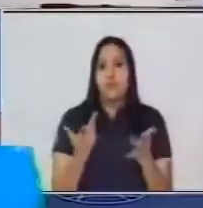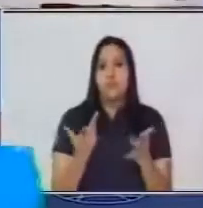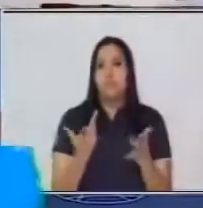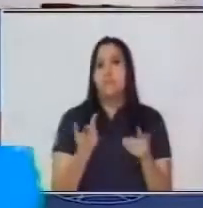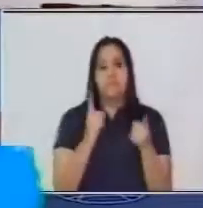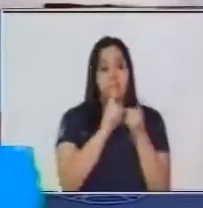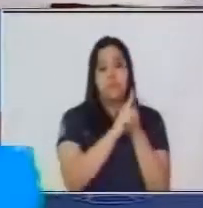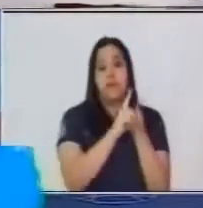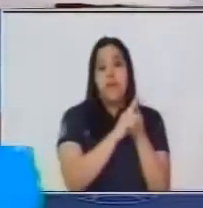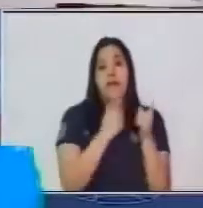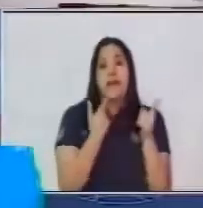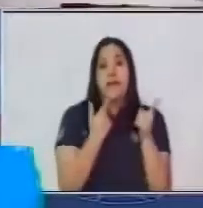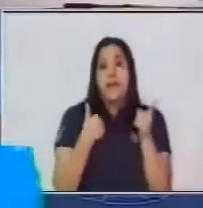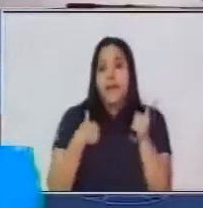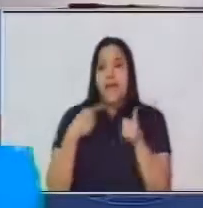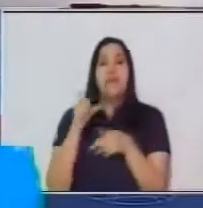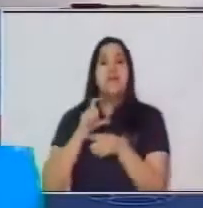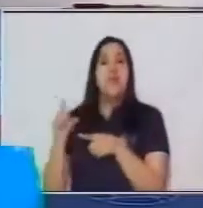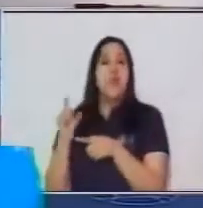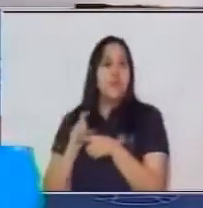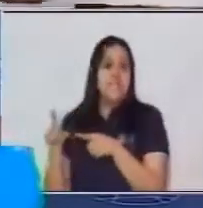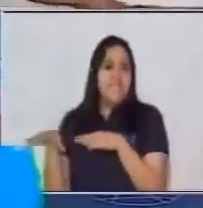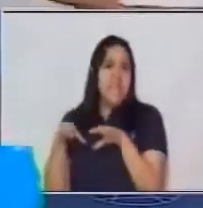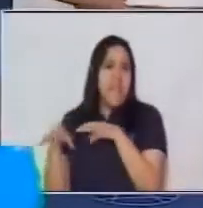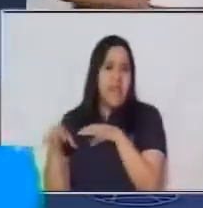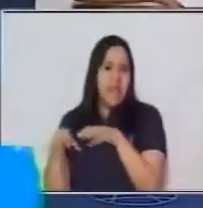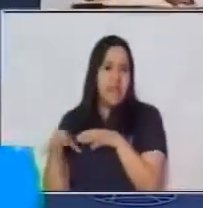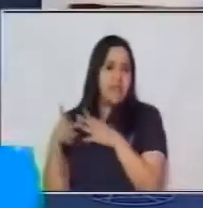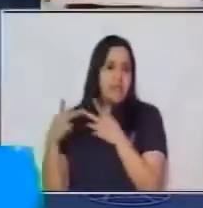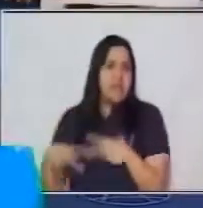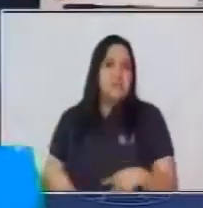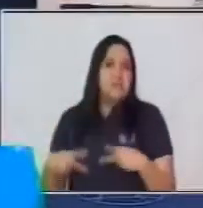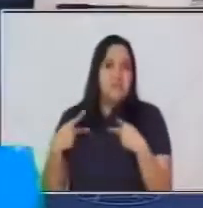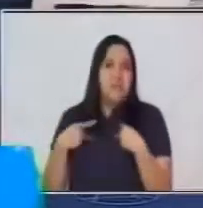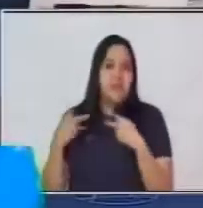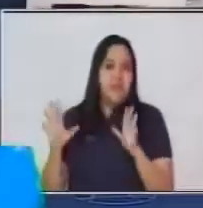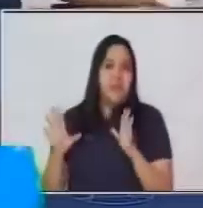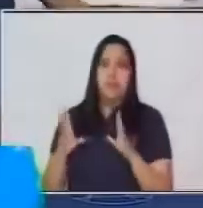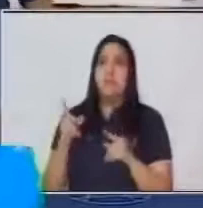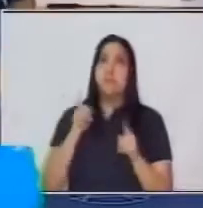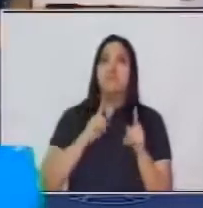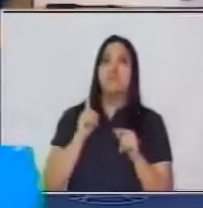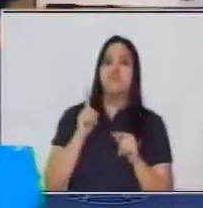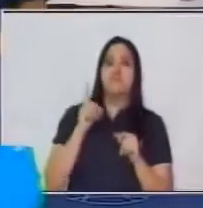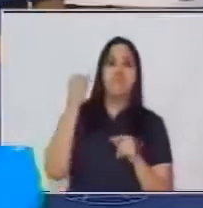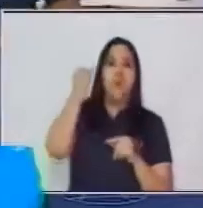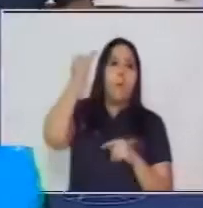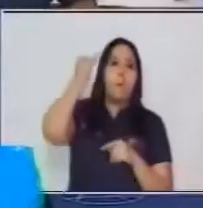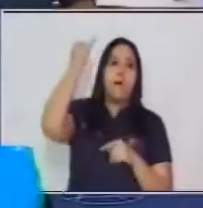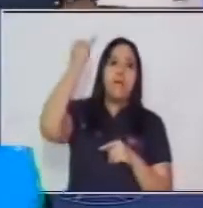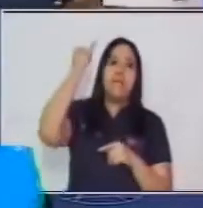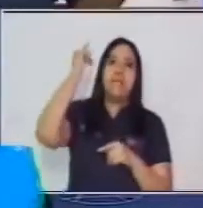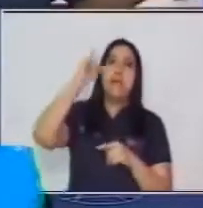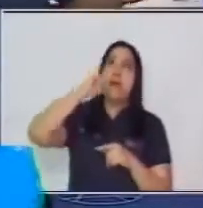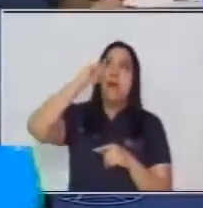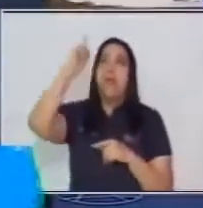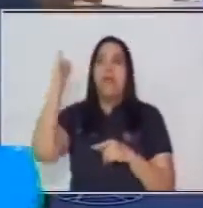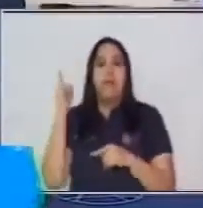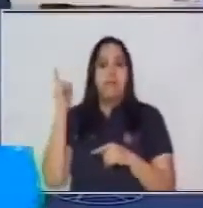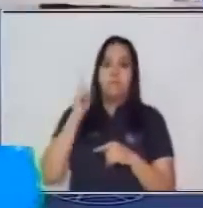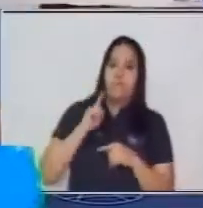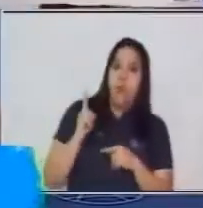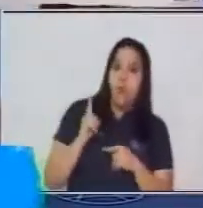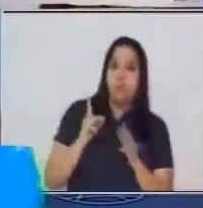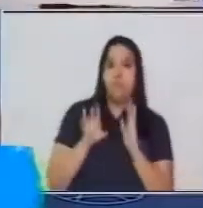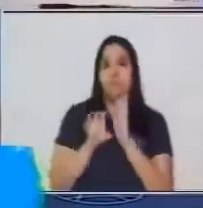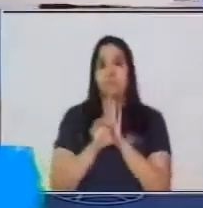indicaba, aspectos de la vida cotidiana. No es necesario que imagines algo fuera de lo común, sino que si en